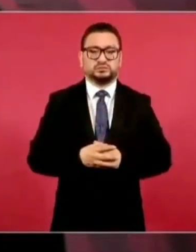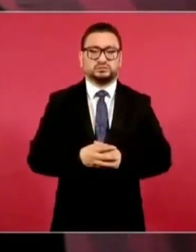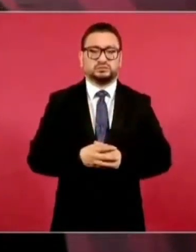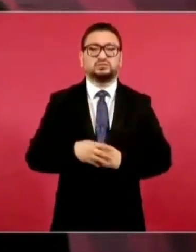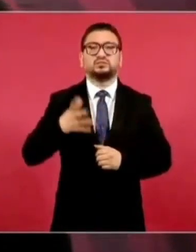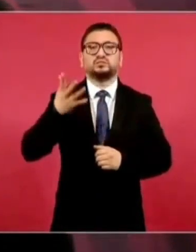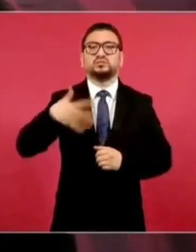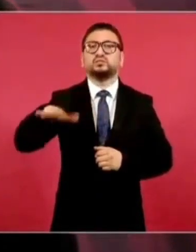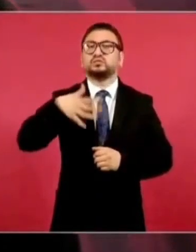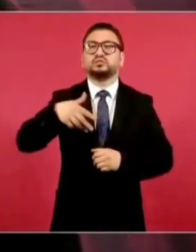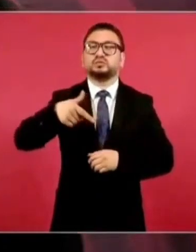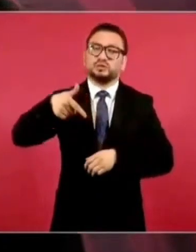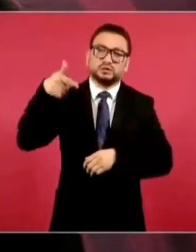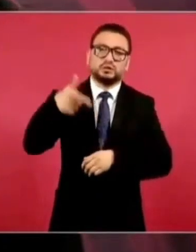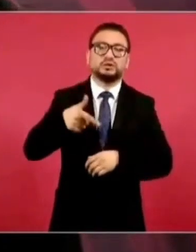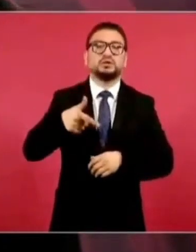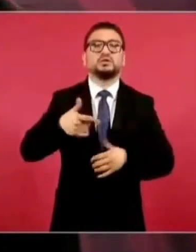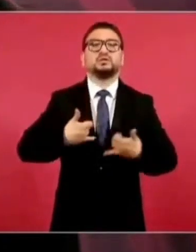encontrar a los jóvenes.